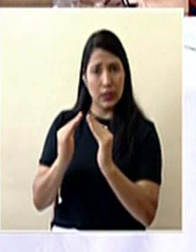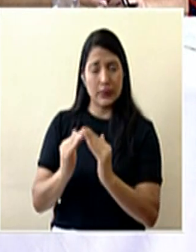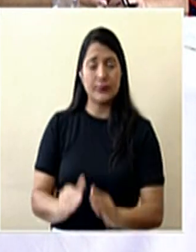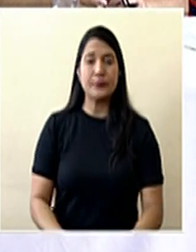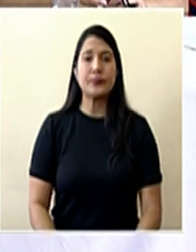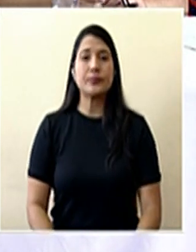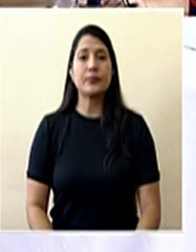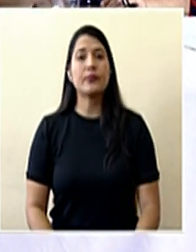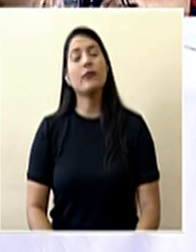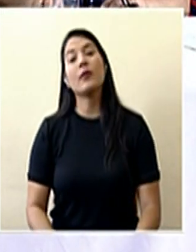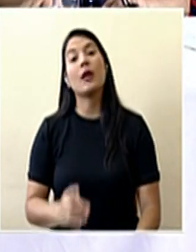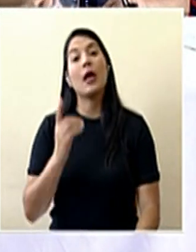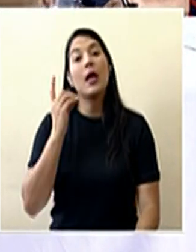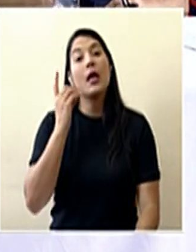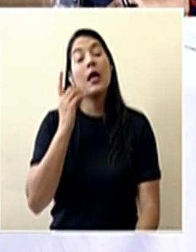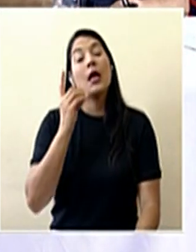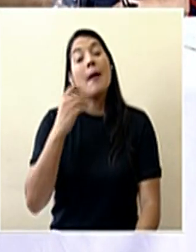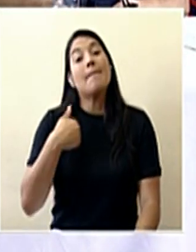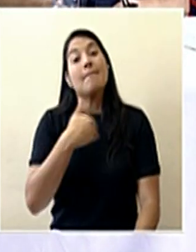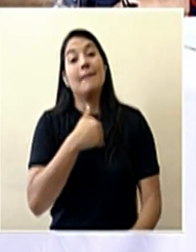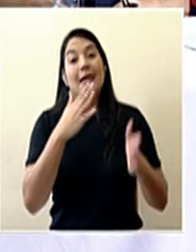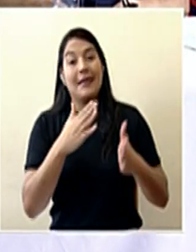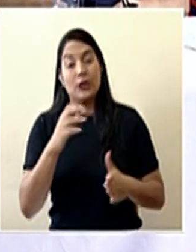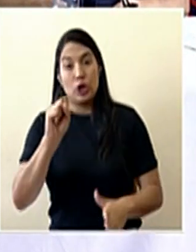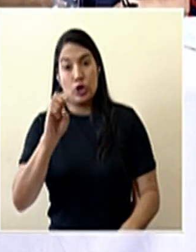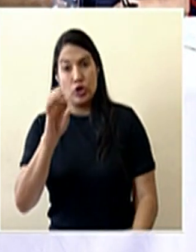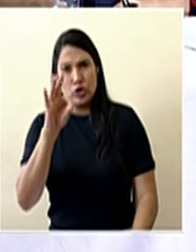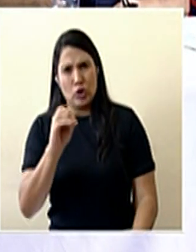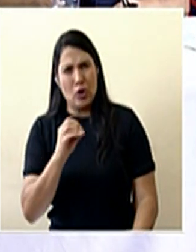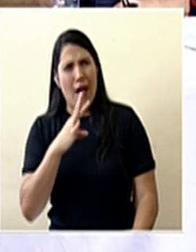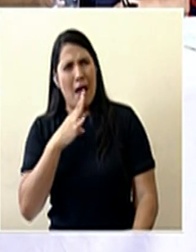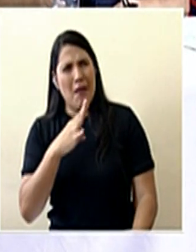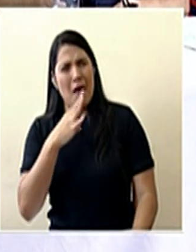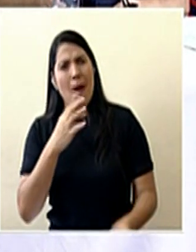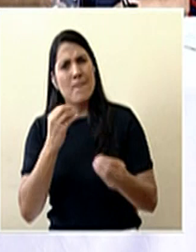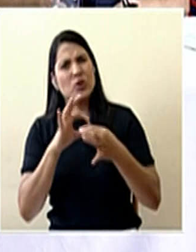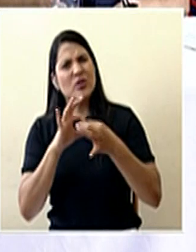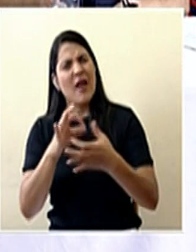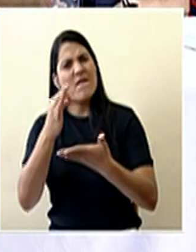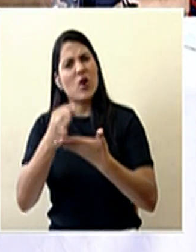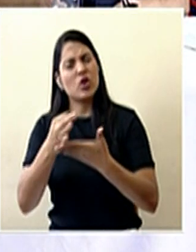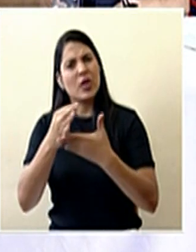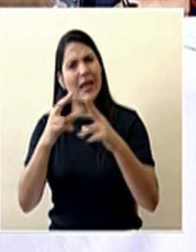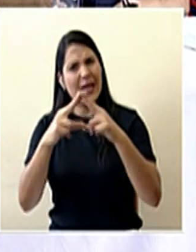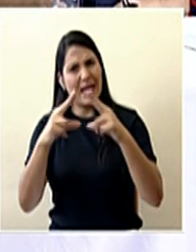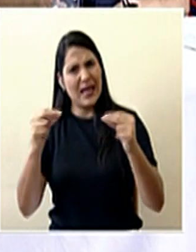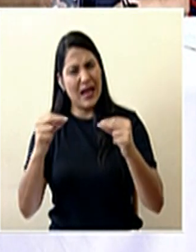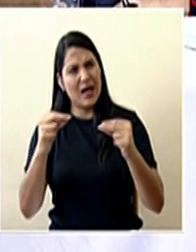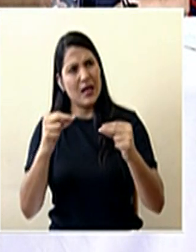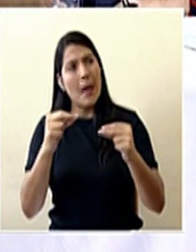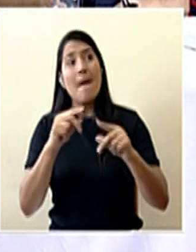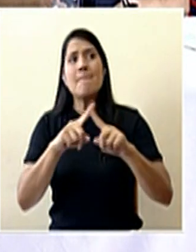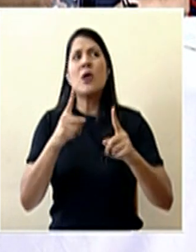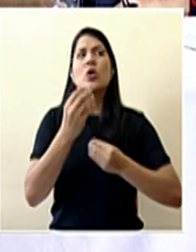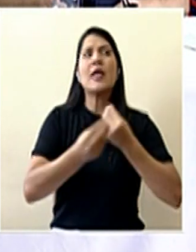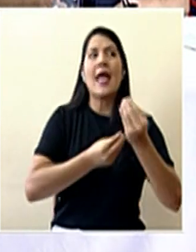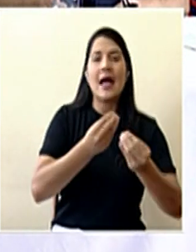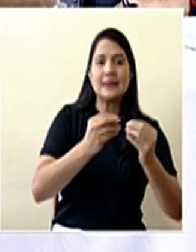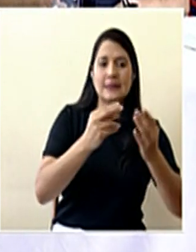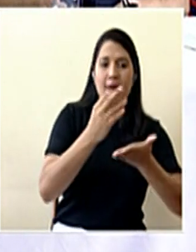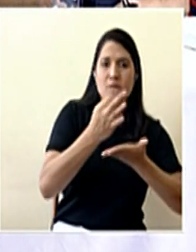Ministro Soto, el observador consulta, se habla mucho de la frontera de Nicaragua, pero ¿qué labores se hacen en el límite con Panamá y